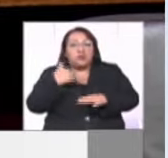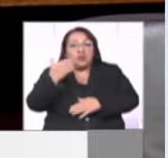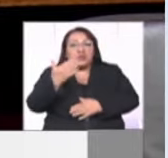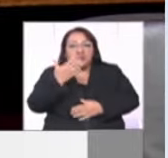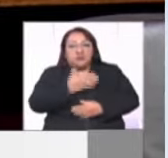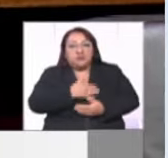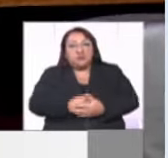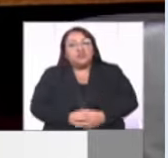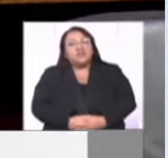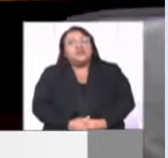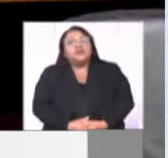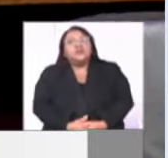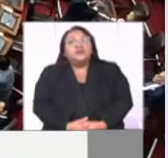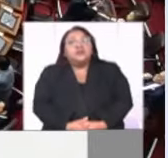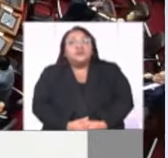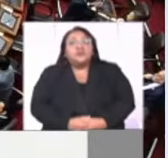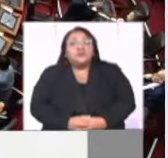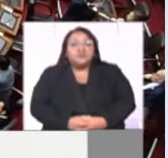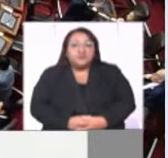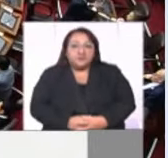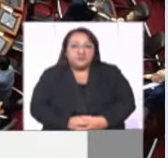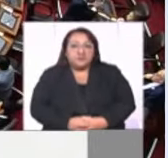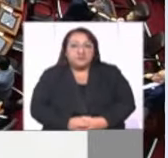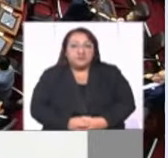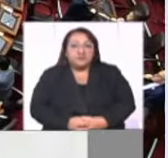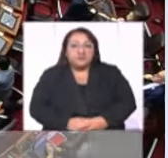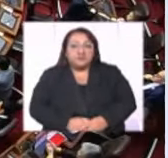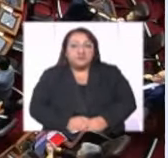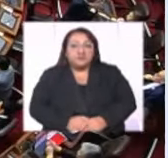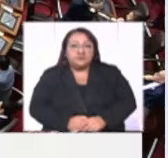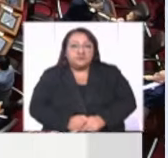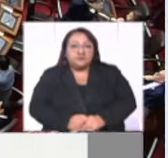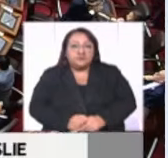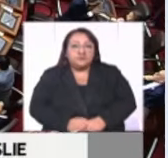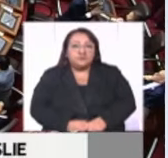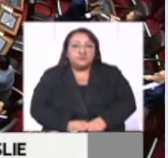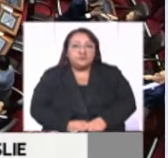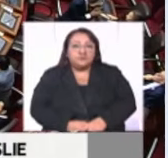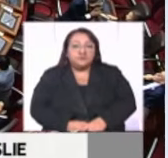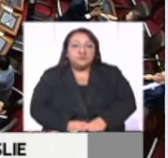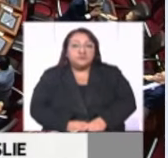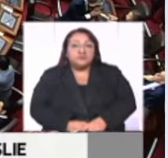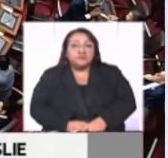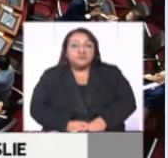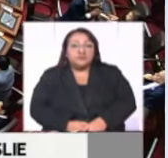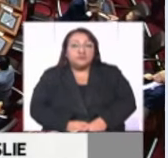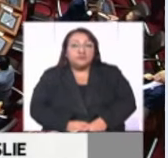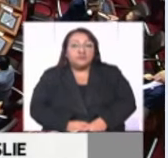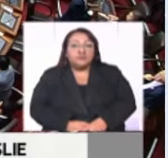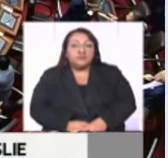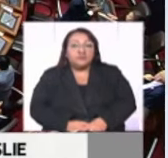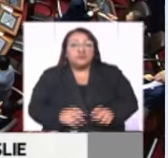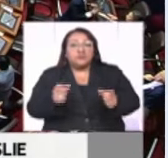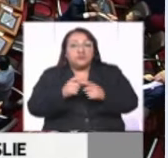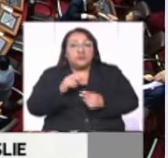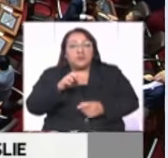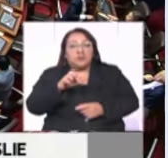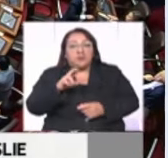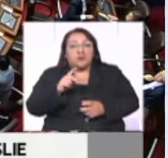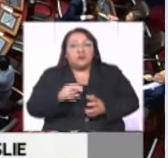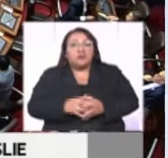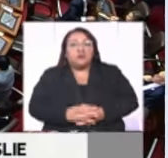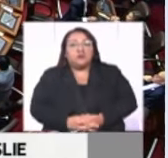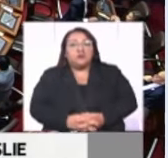adelante. Gracias. Gracias, congresista. Tiene el uso de la palabra el congresista Pedro Martínez Talavera por un minuto.